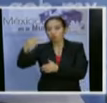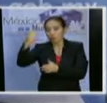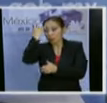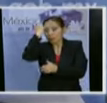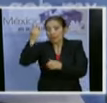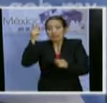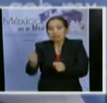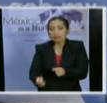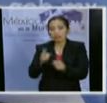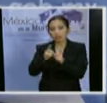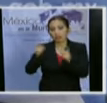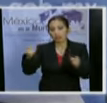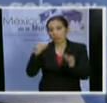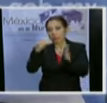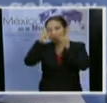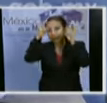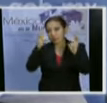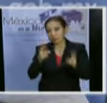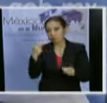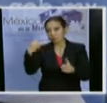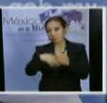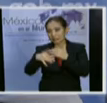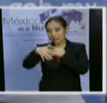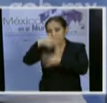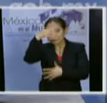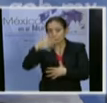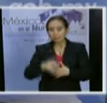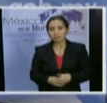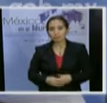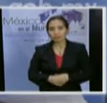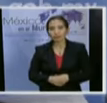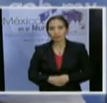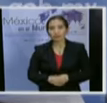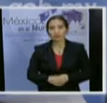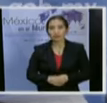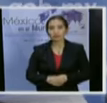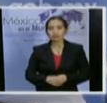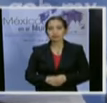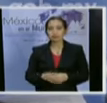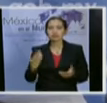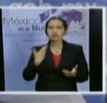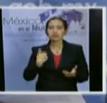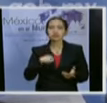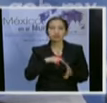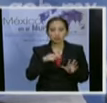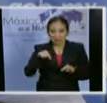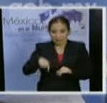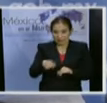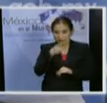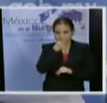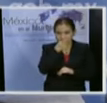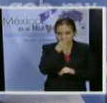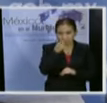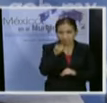de desarrollo para esta agenda post-2015. En fin, nosotros decimos aquí que